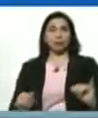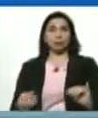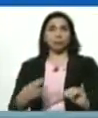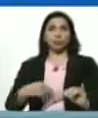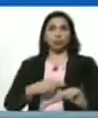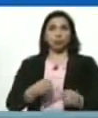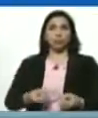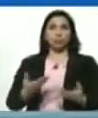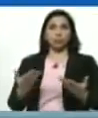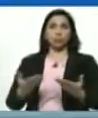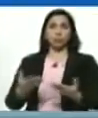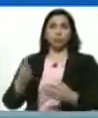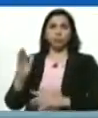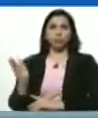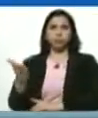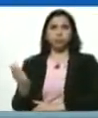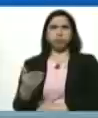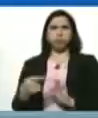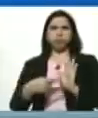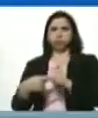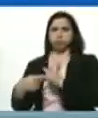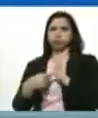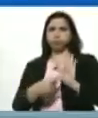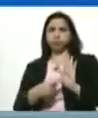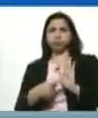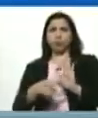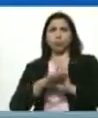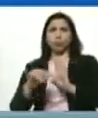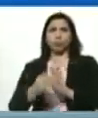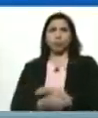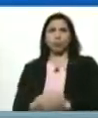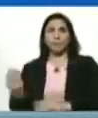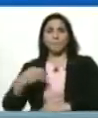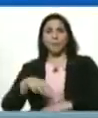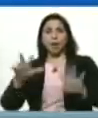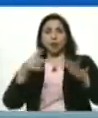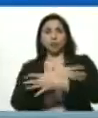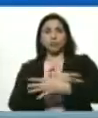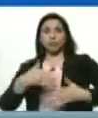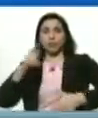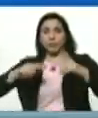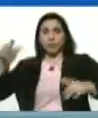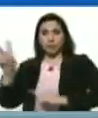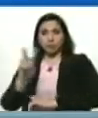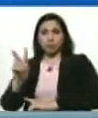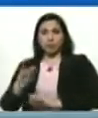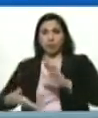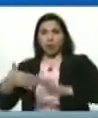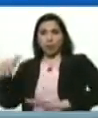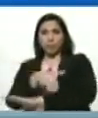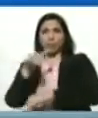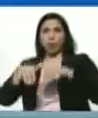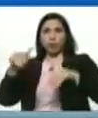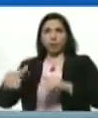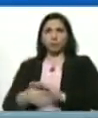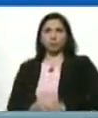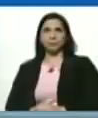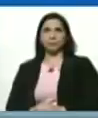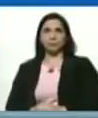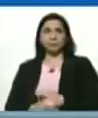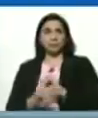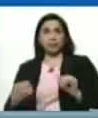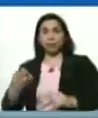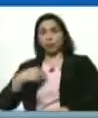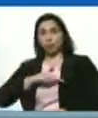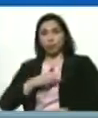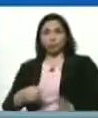una lección en la constituyente con más de 8 millones de venezolanos que fueron a votar ya le habíamos dado